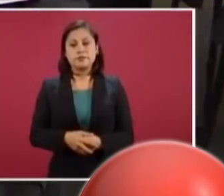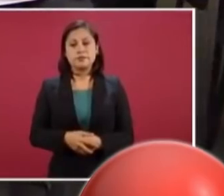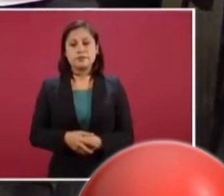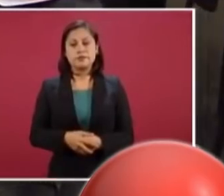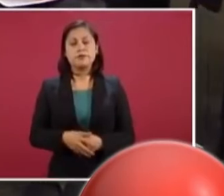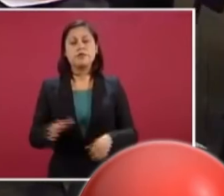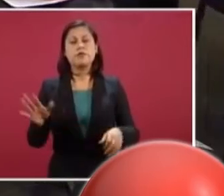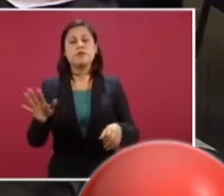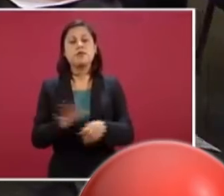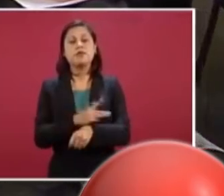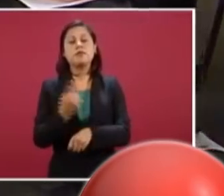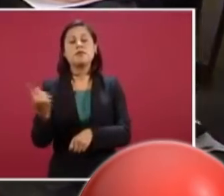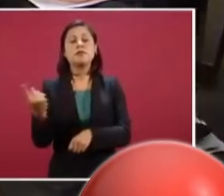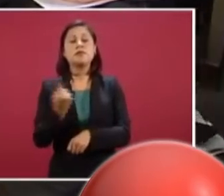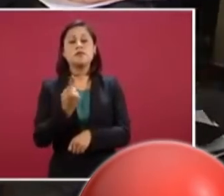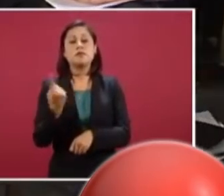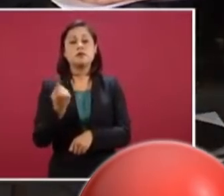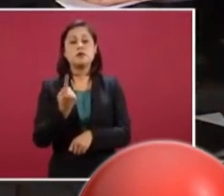propósitos